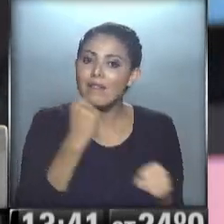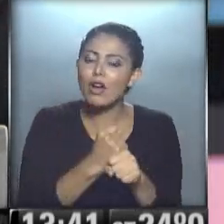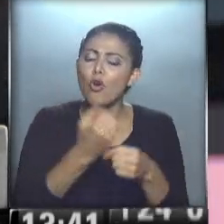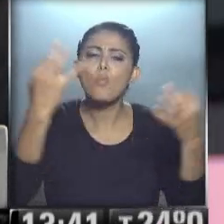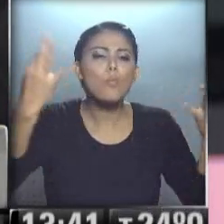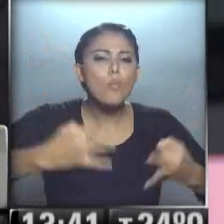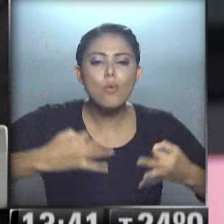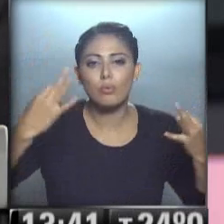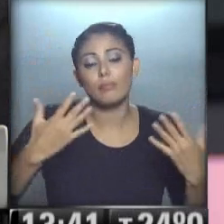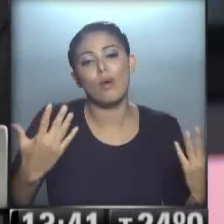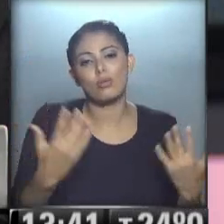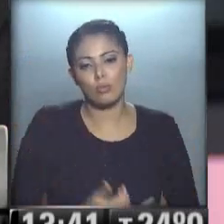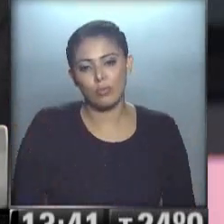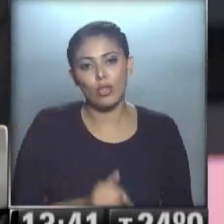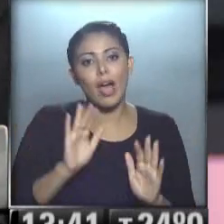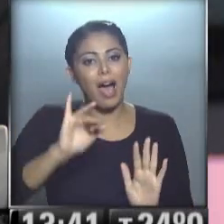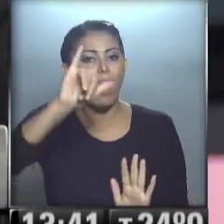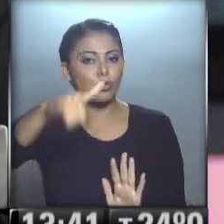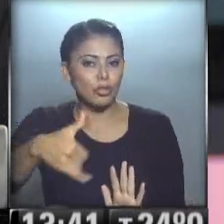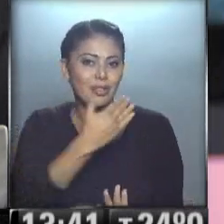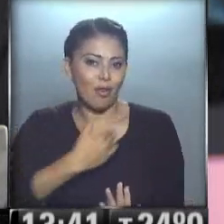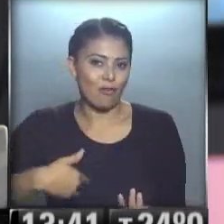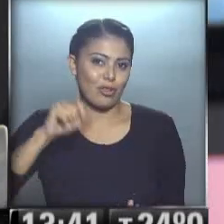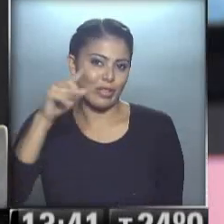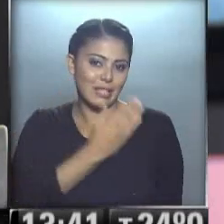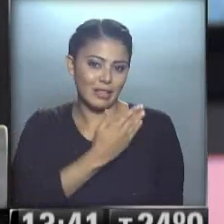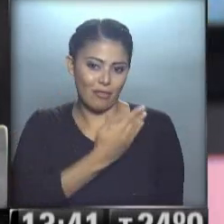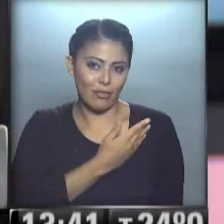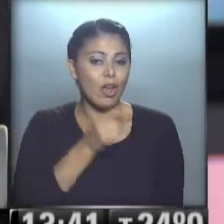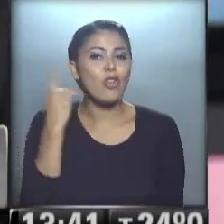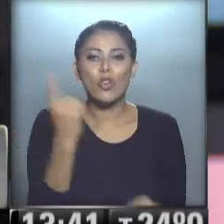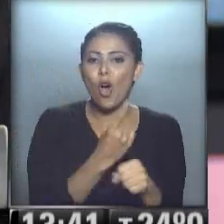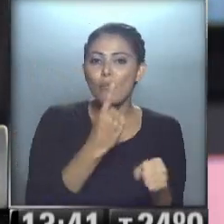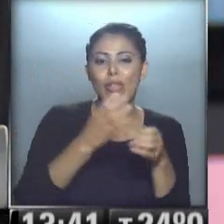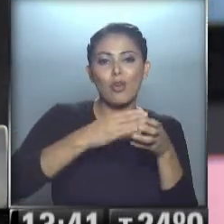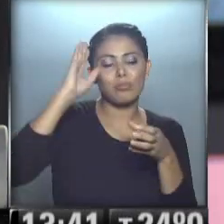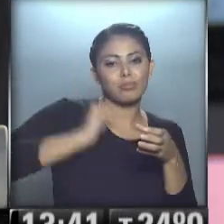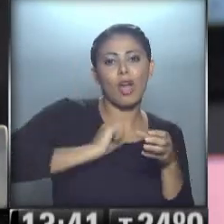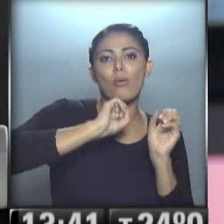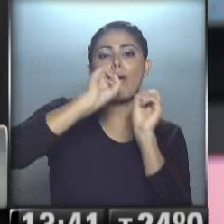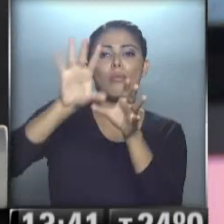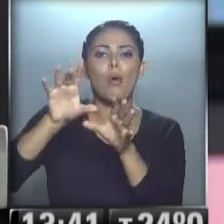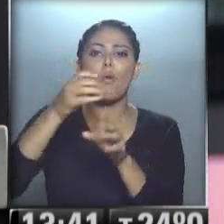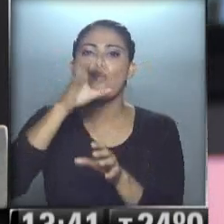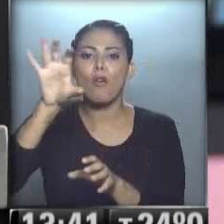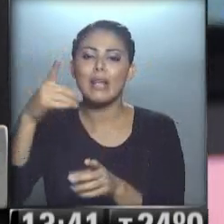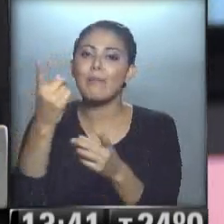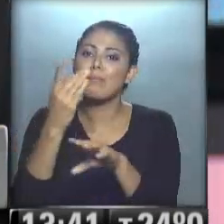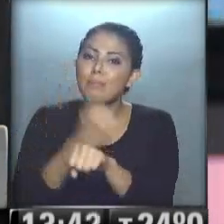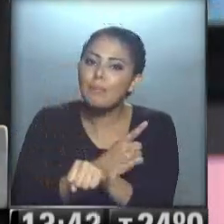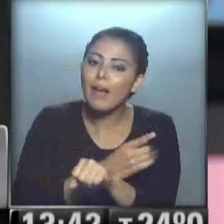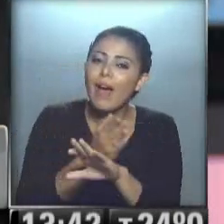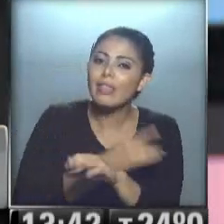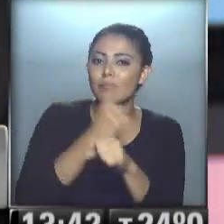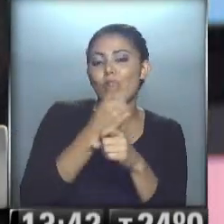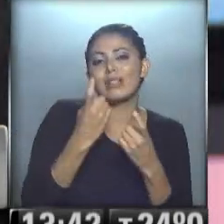prolijo Obviamente con el permiso del gobierno de Santa Fe no se puede llevar fuerzas federales en una provincia sin el permiso Pero bueno no se avisó como